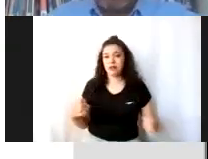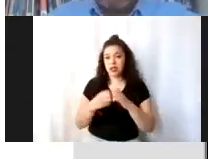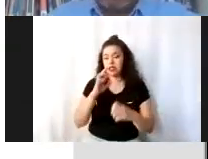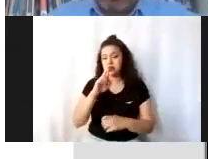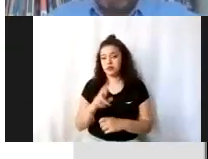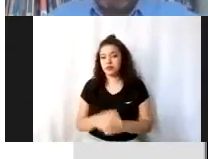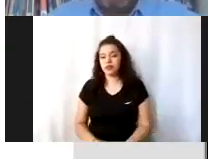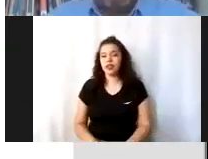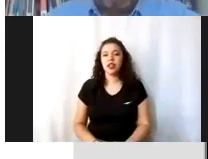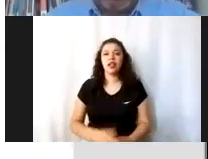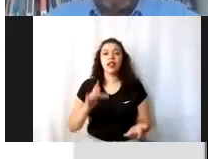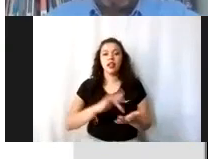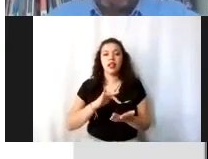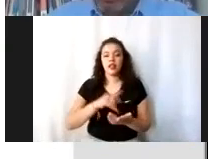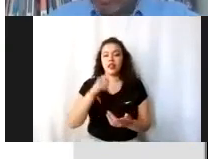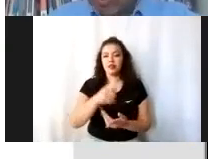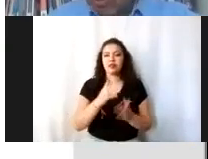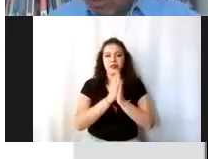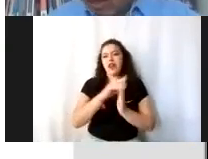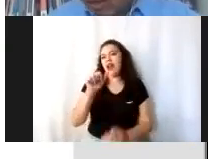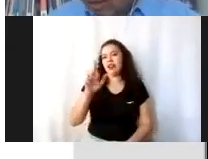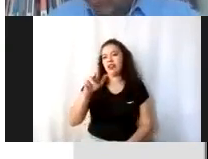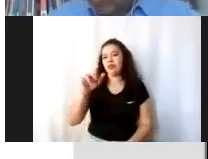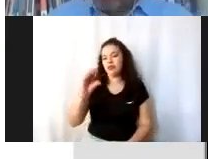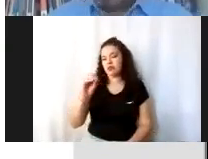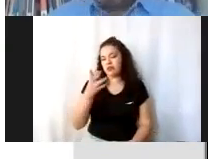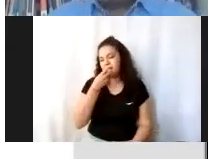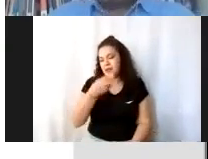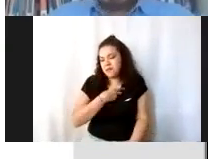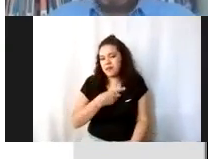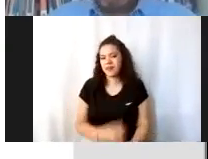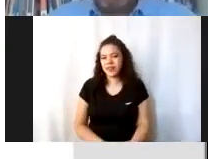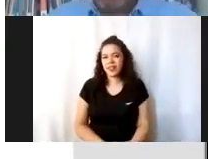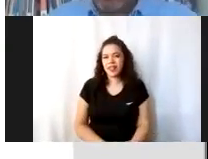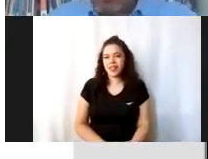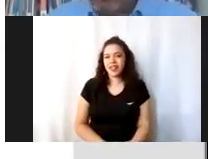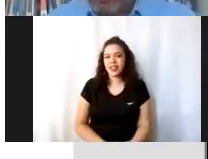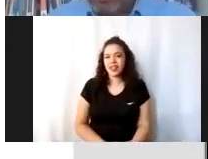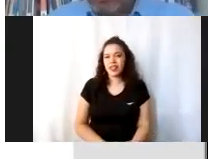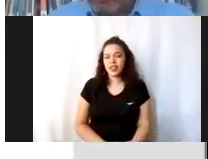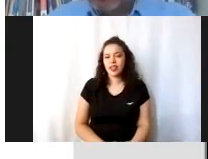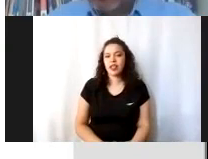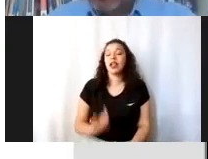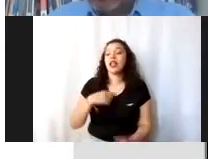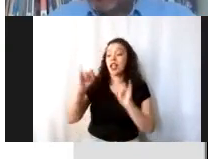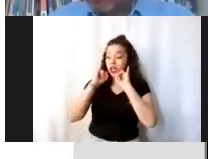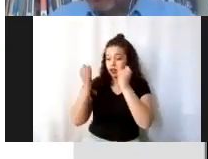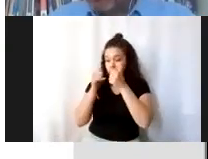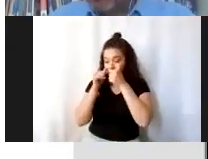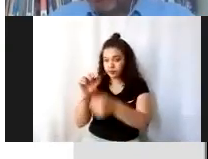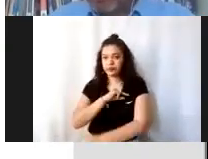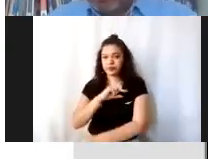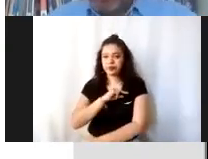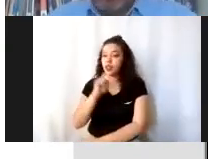ti, Aurelia. Háblame de tú, dime Arturo, nada más. Sí, efectivamente, nosotros en la Junta de Asistencia Privada